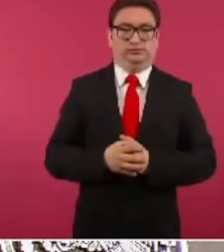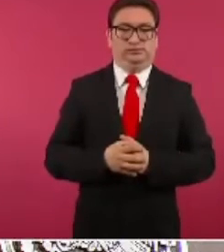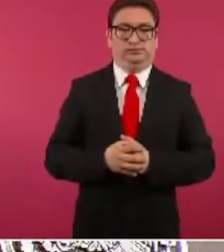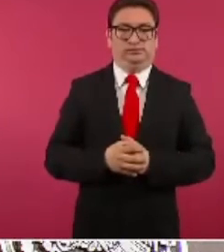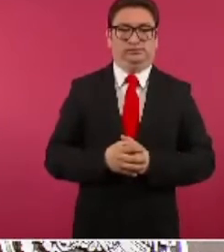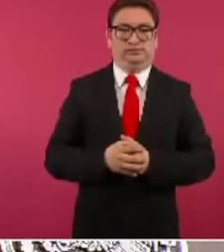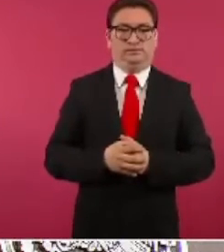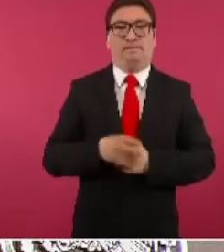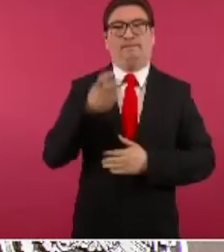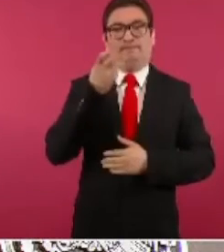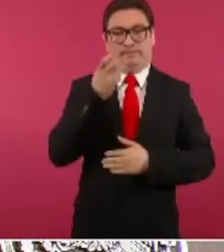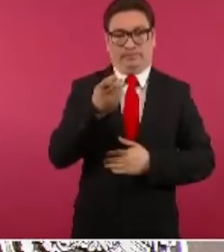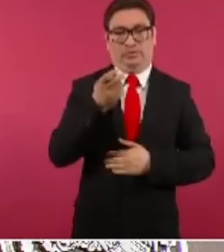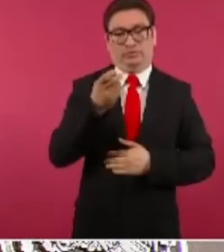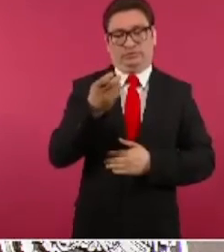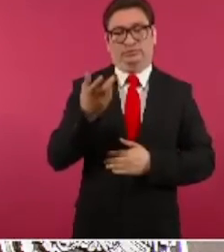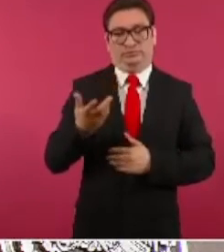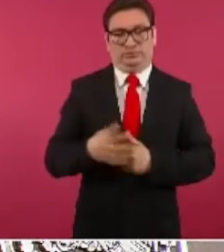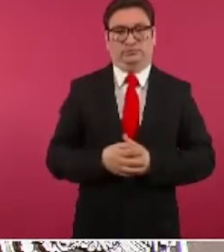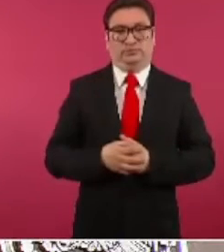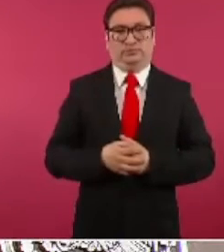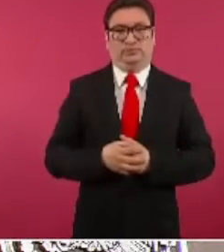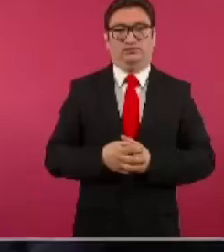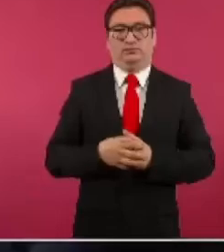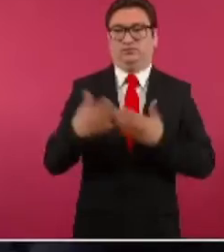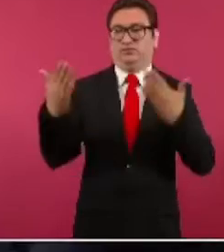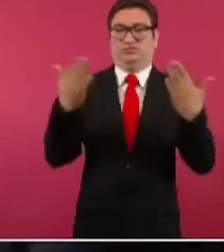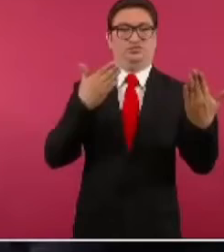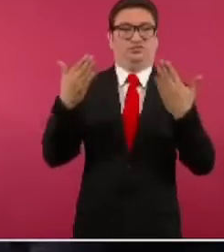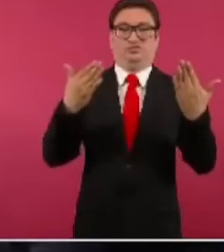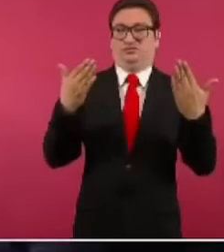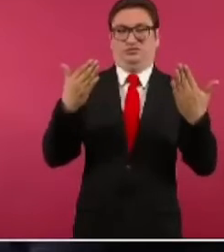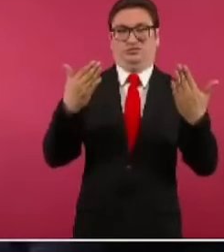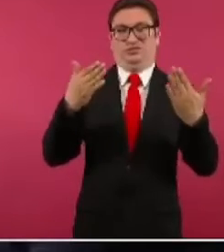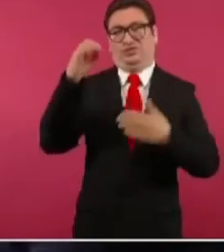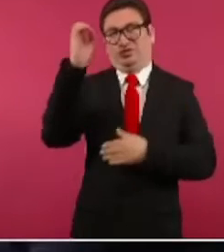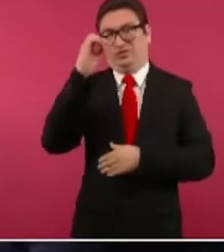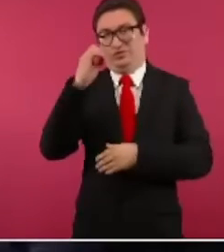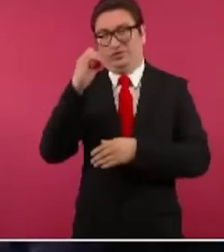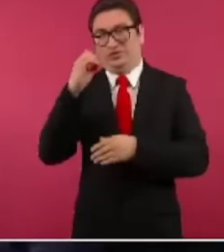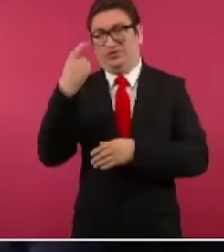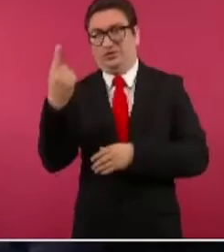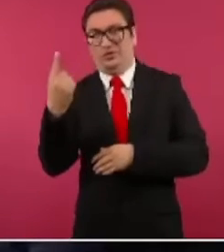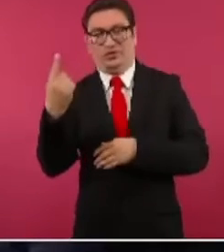Sí. Y entonces existen esas dos posturas.